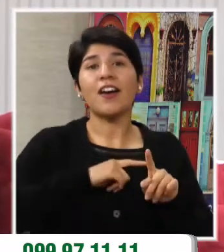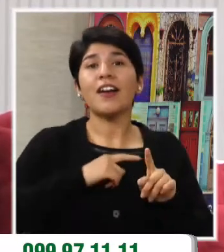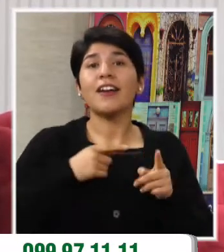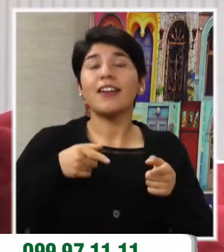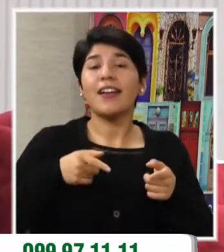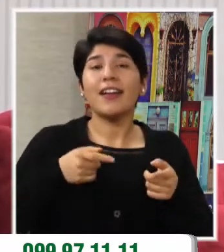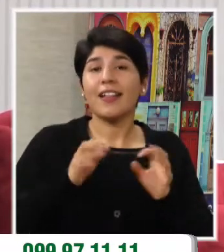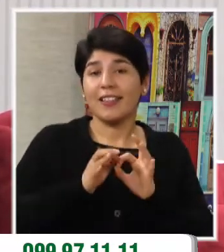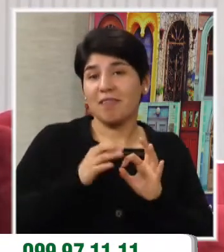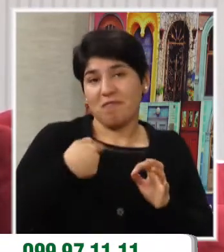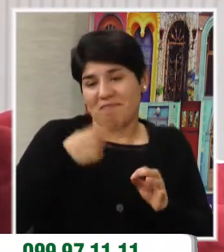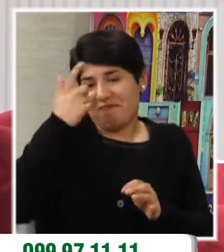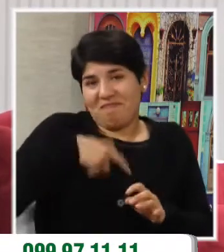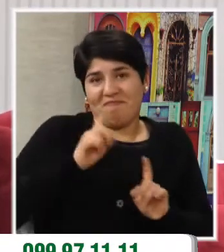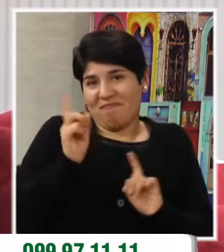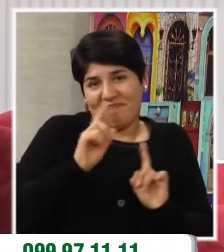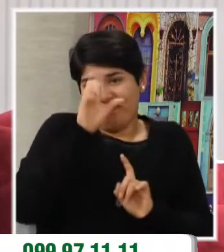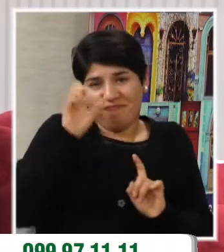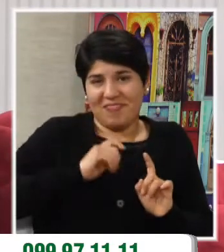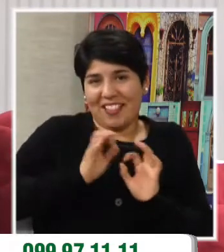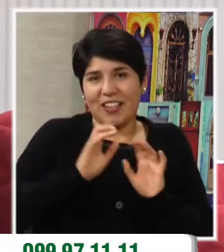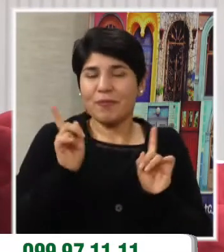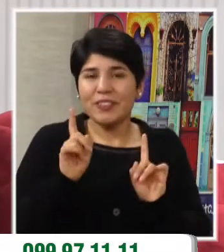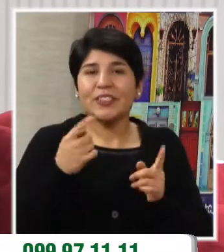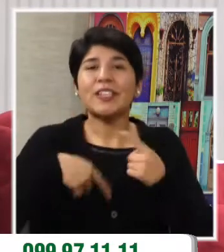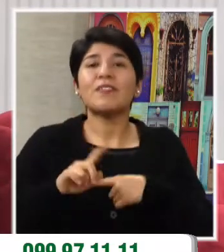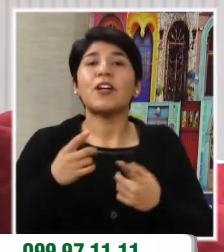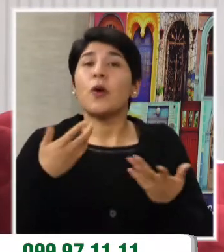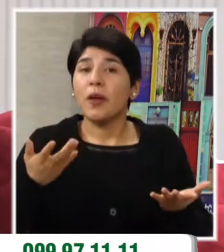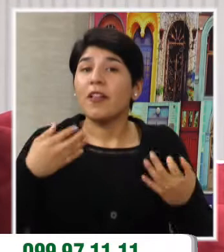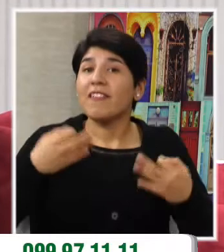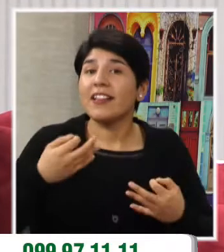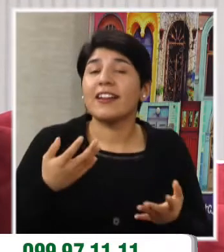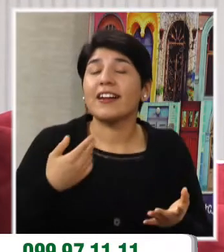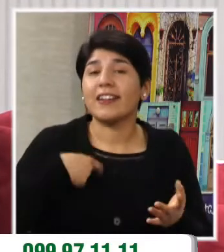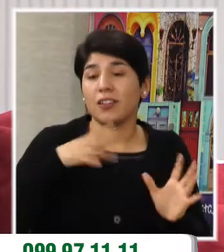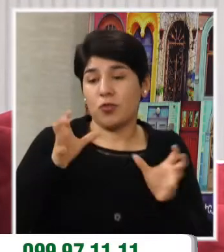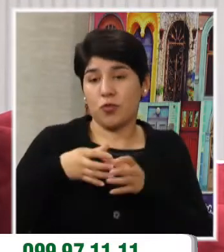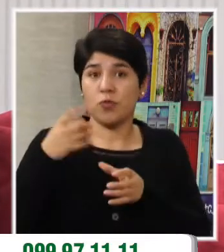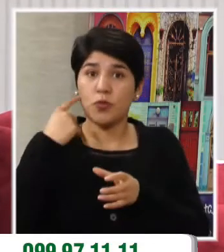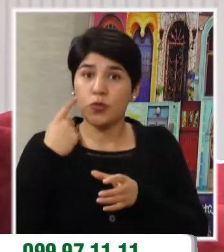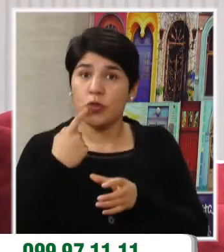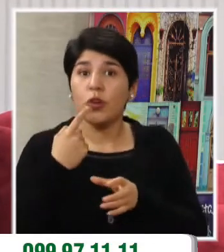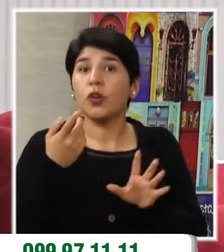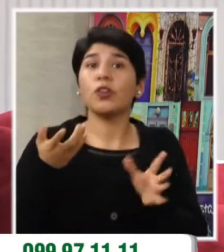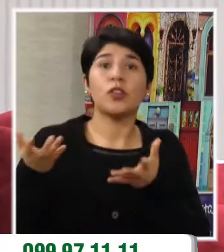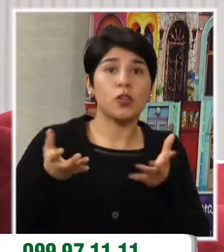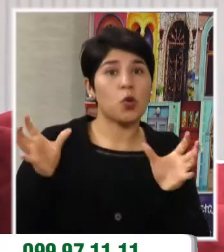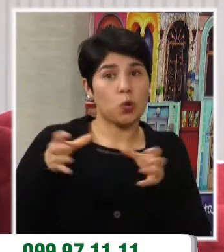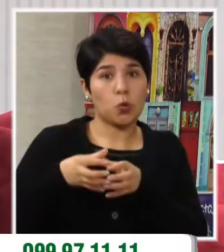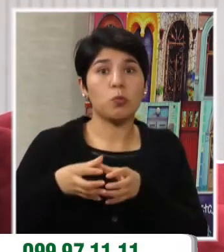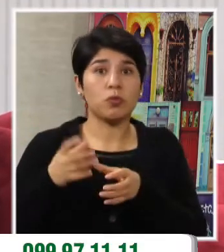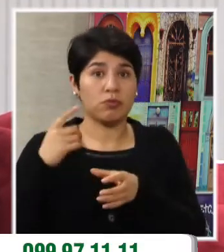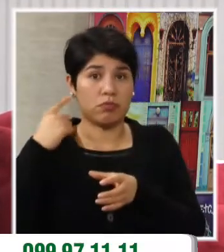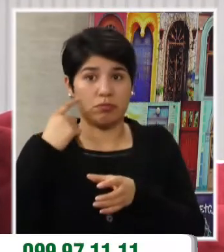éste no es lo ideal porque no es lo que corresponde pero la comunidad sorda es una comunidad muy